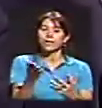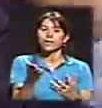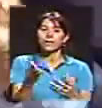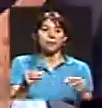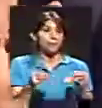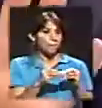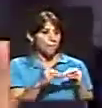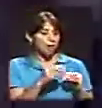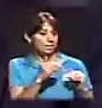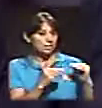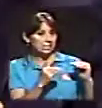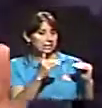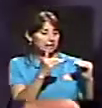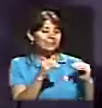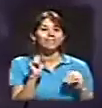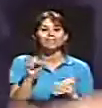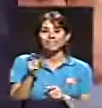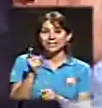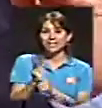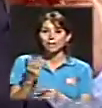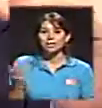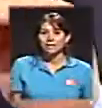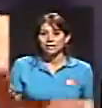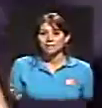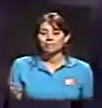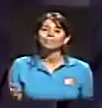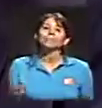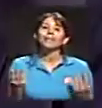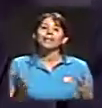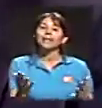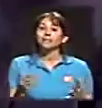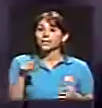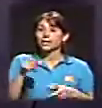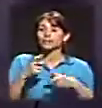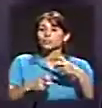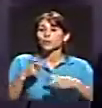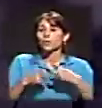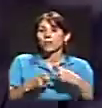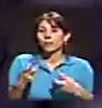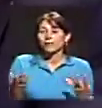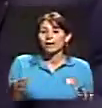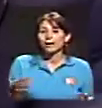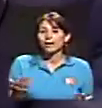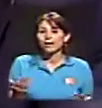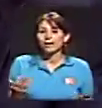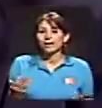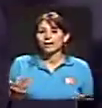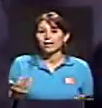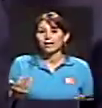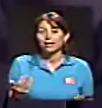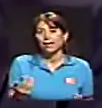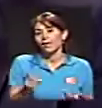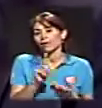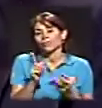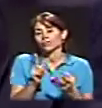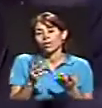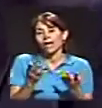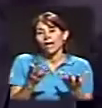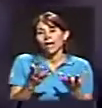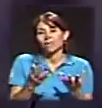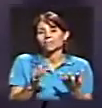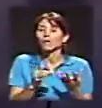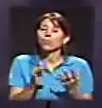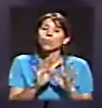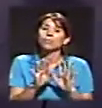más sostenible. Sostenible, exactamente. Y este es un problema que no se ha generado en 3 años, 4 años, al